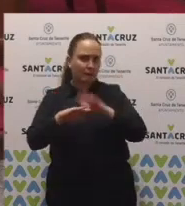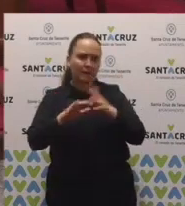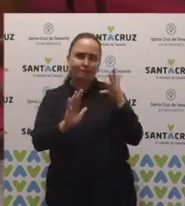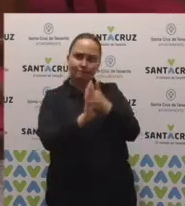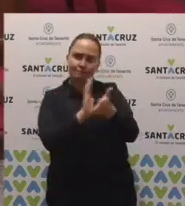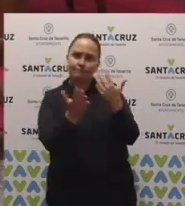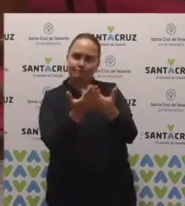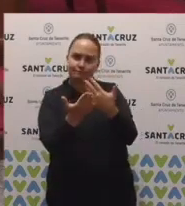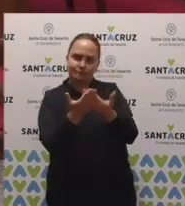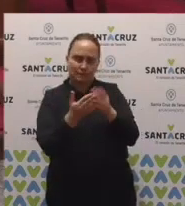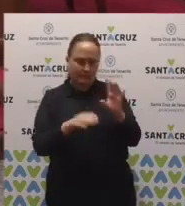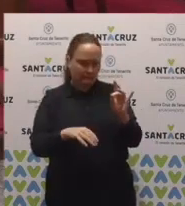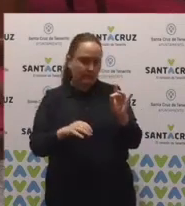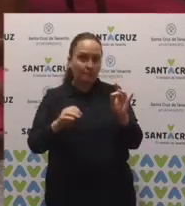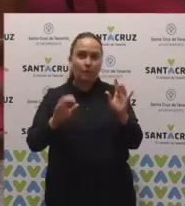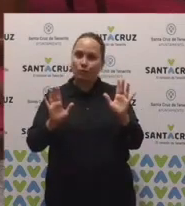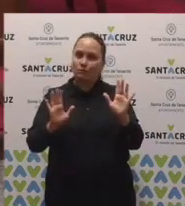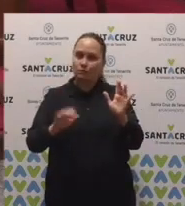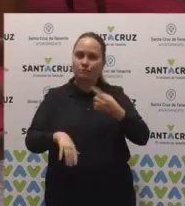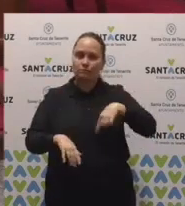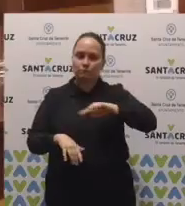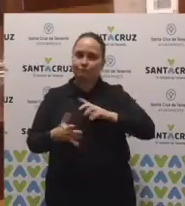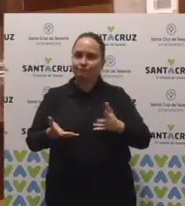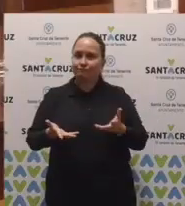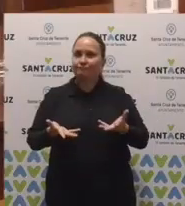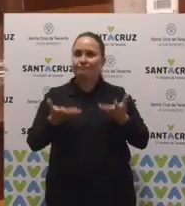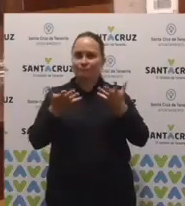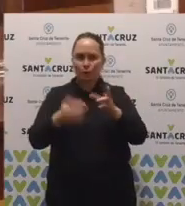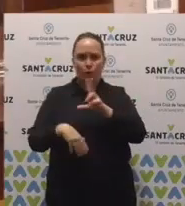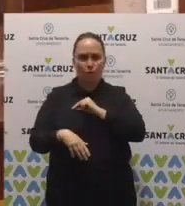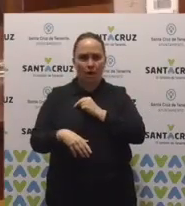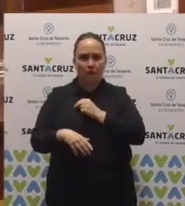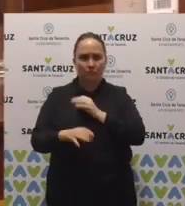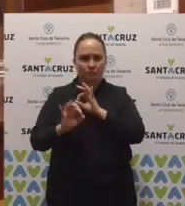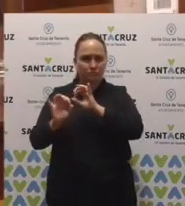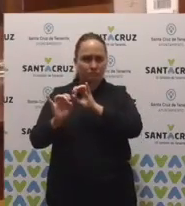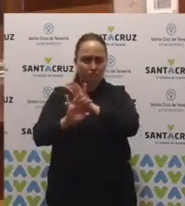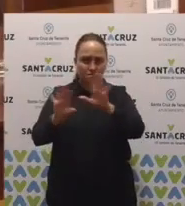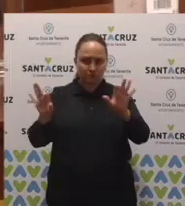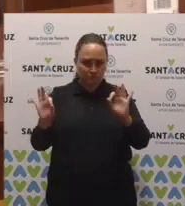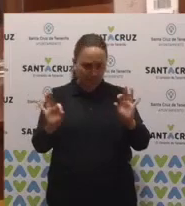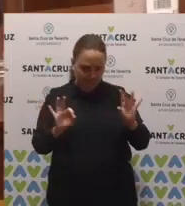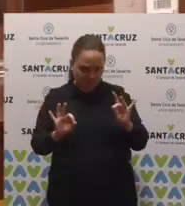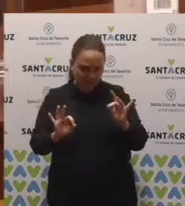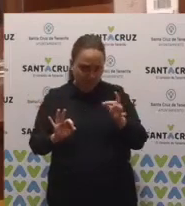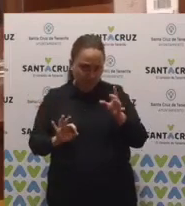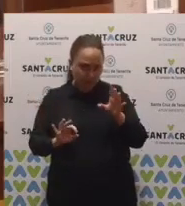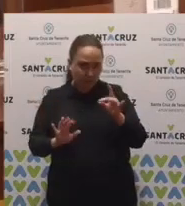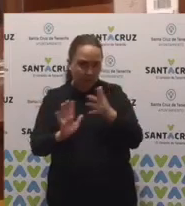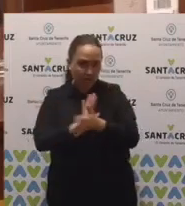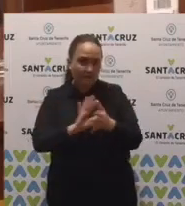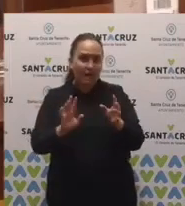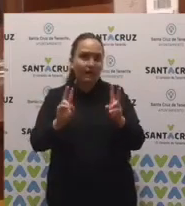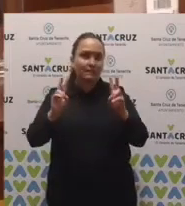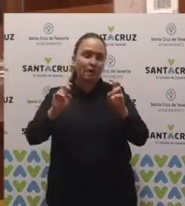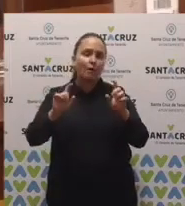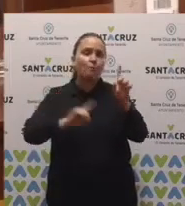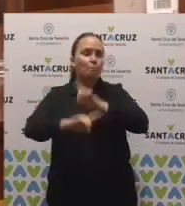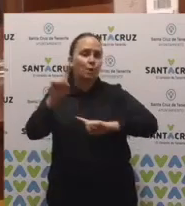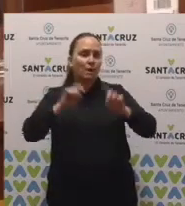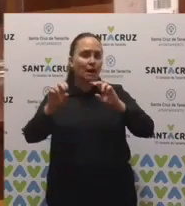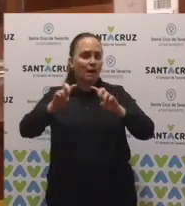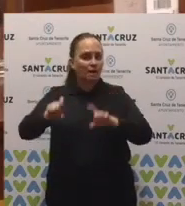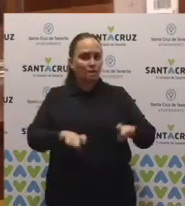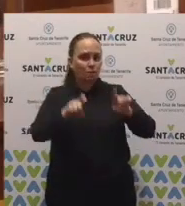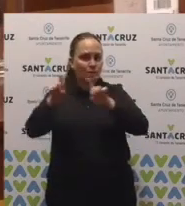si ha estado a disposición de los concejales de forma si fallo la forma telemática pero había otra forma y por